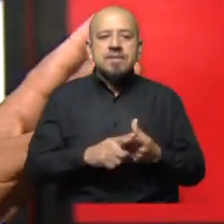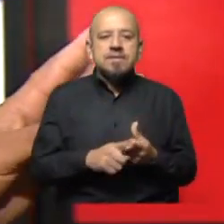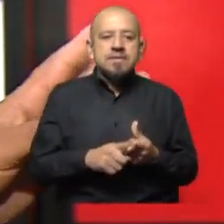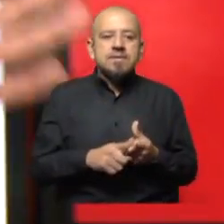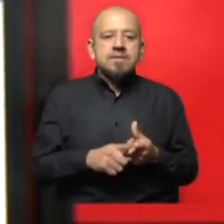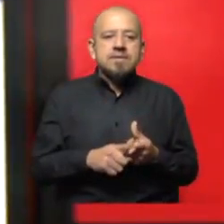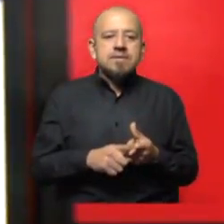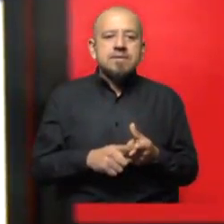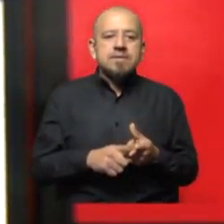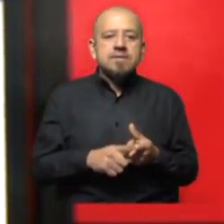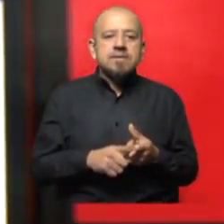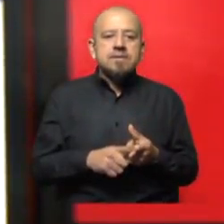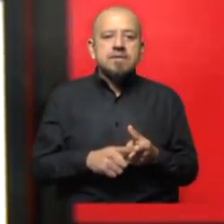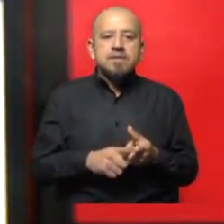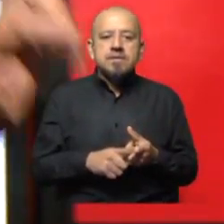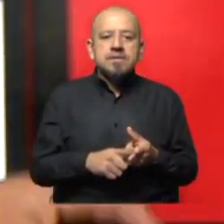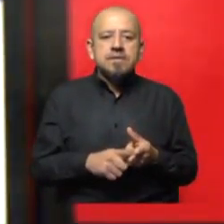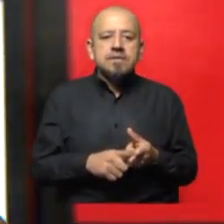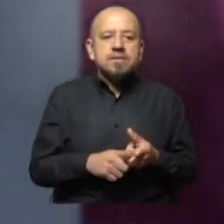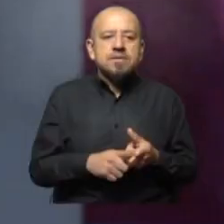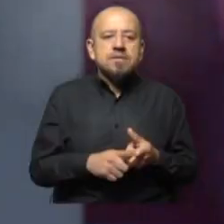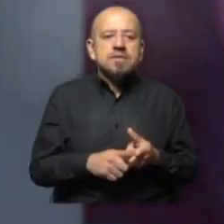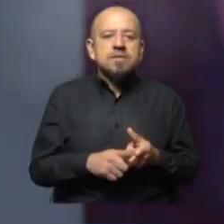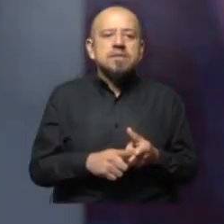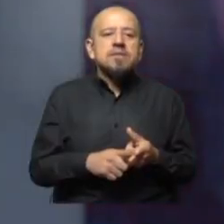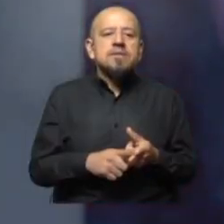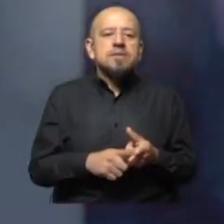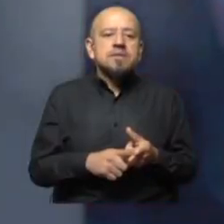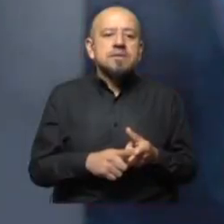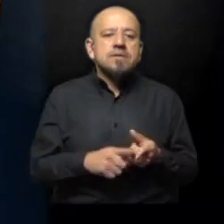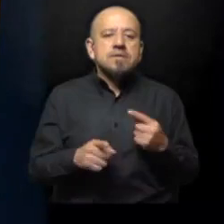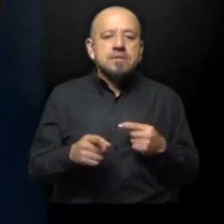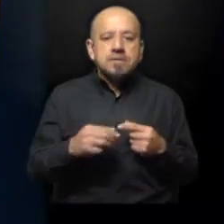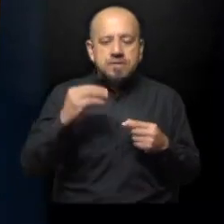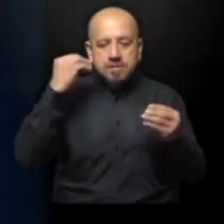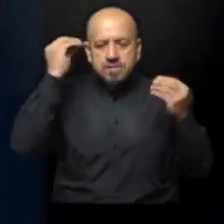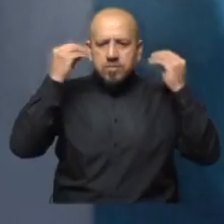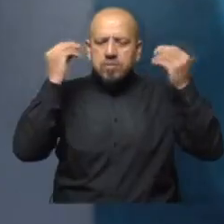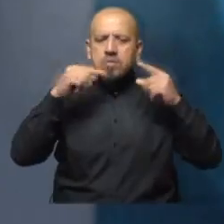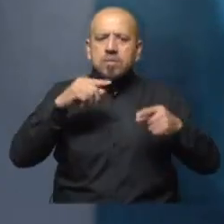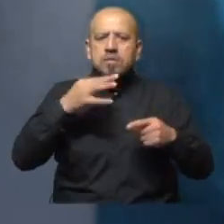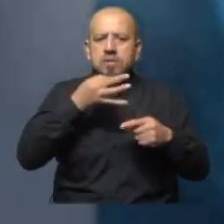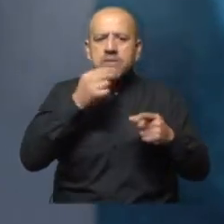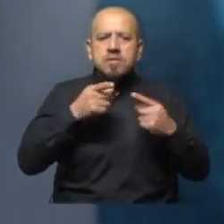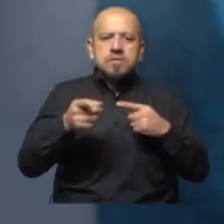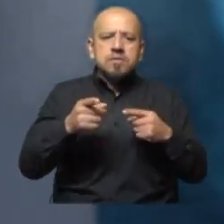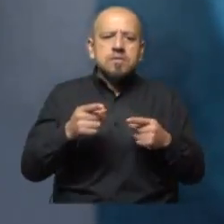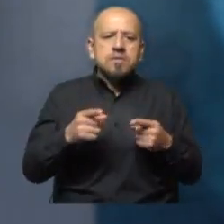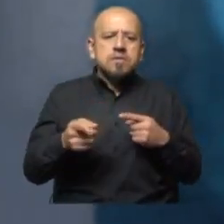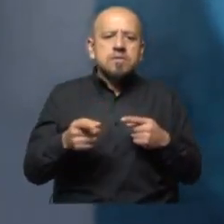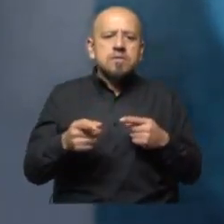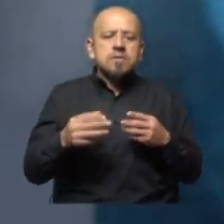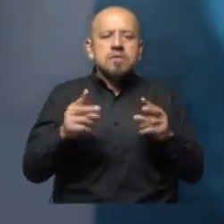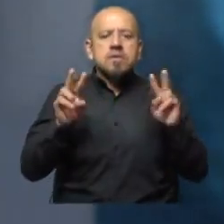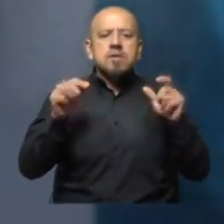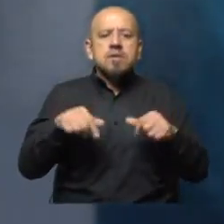si demostraciones me parece que no se vuelve más perdón antes pues me quedó preocupada este cuando uno habla de estas cosas polémicas como me decía el consumo de